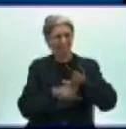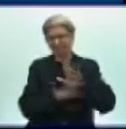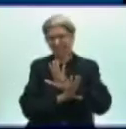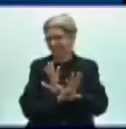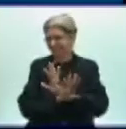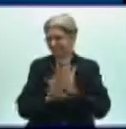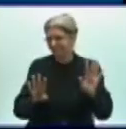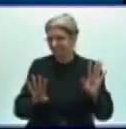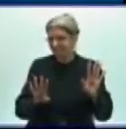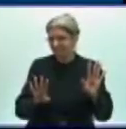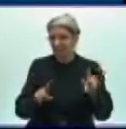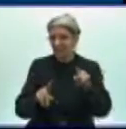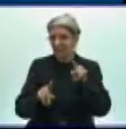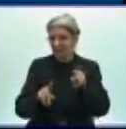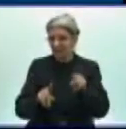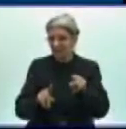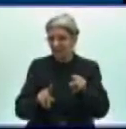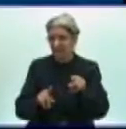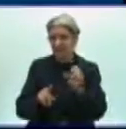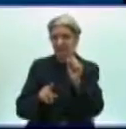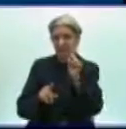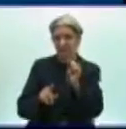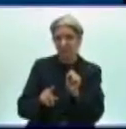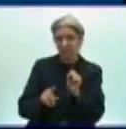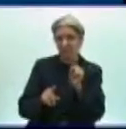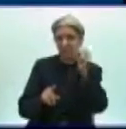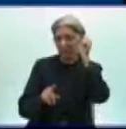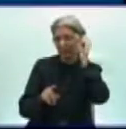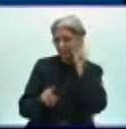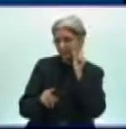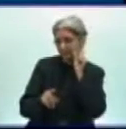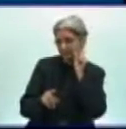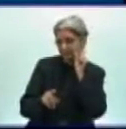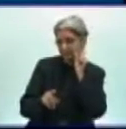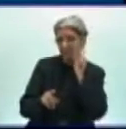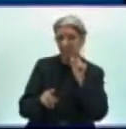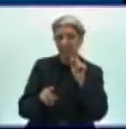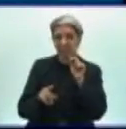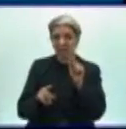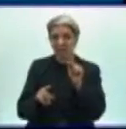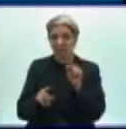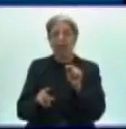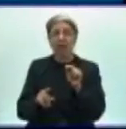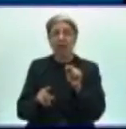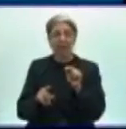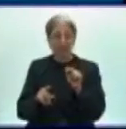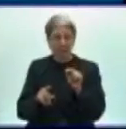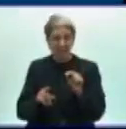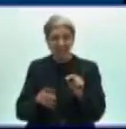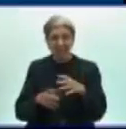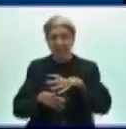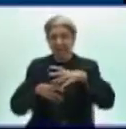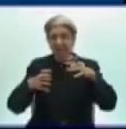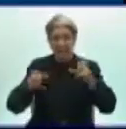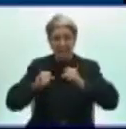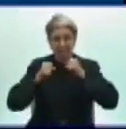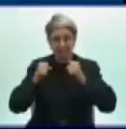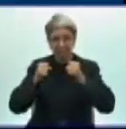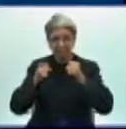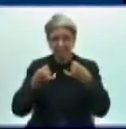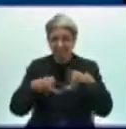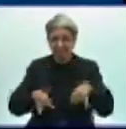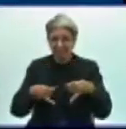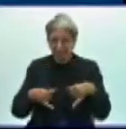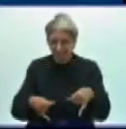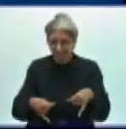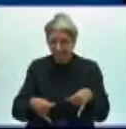etnias, surgiendo así la República de Sudán del Sur. Pero hay un detalle importante: las grandes potencias imperialistas, Estados Unidos, Francia y Reino Unido,